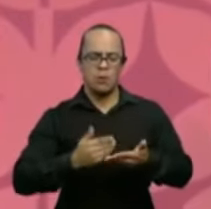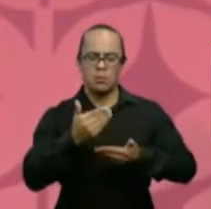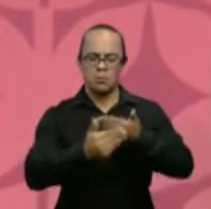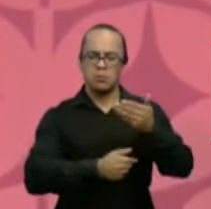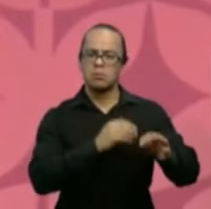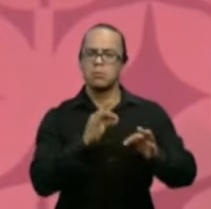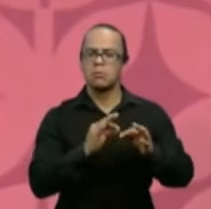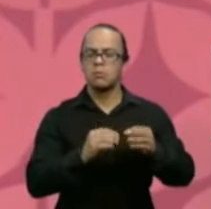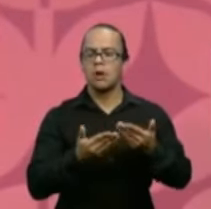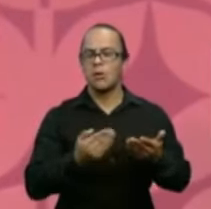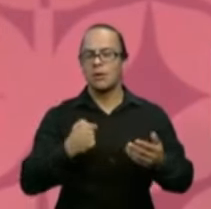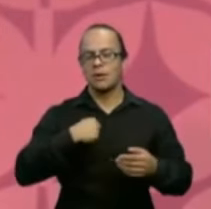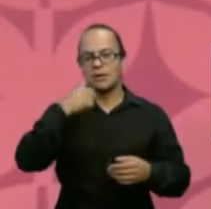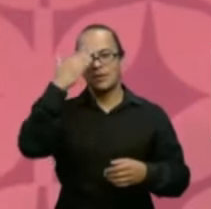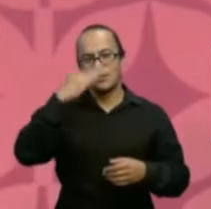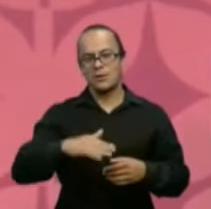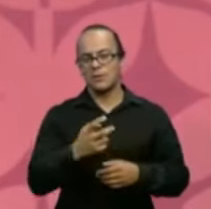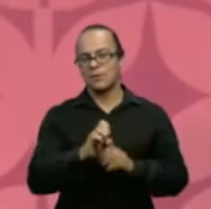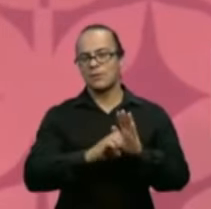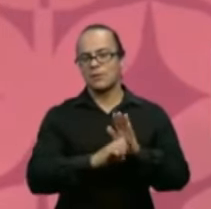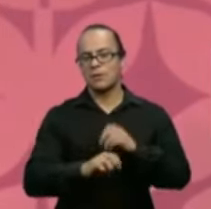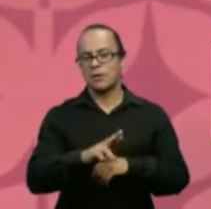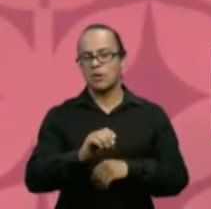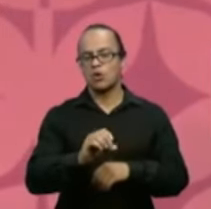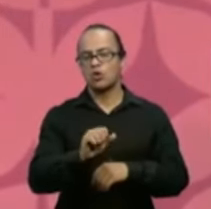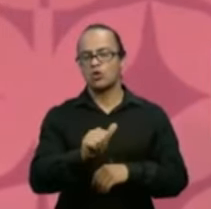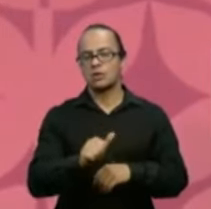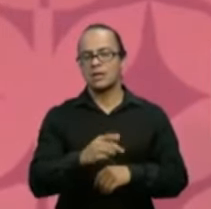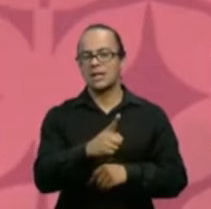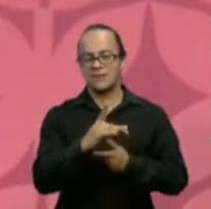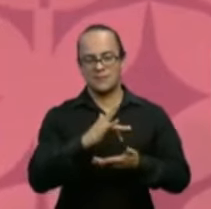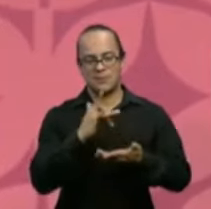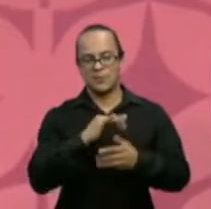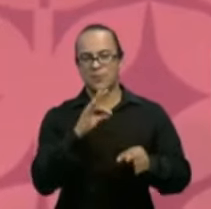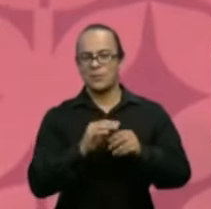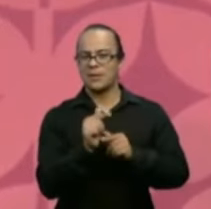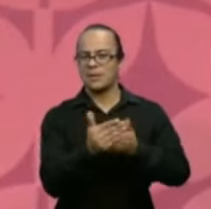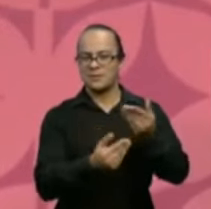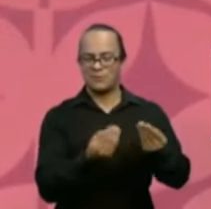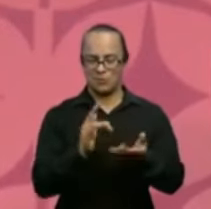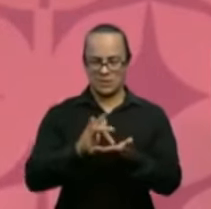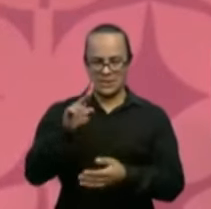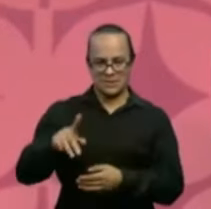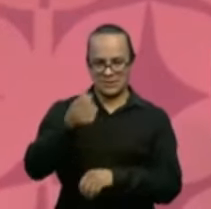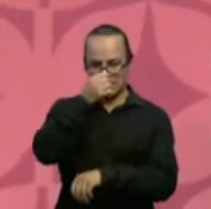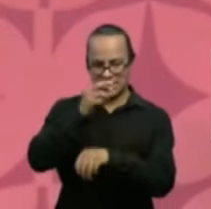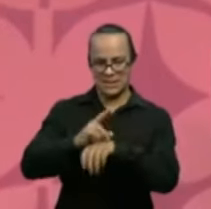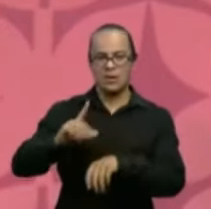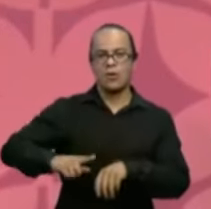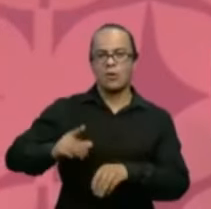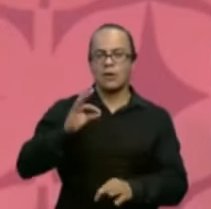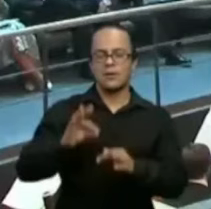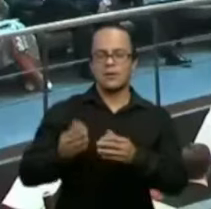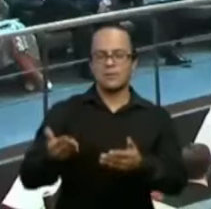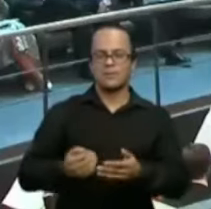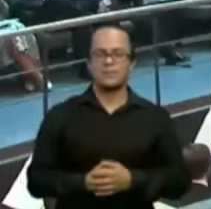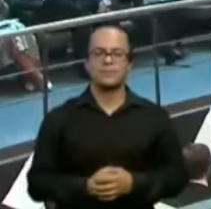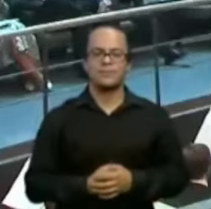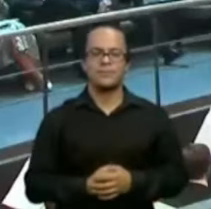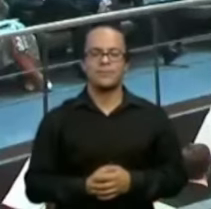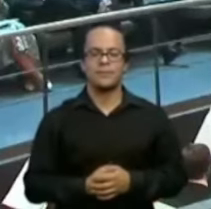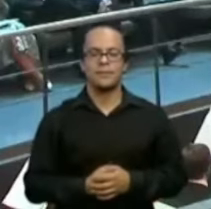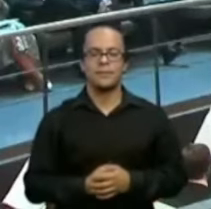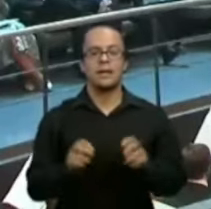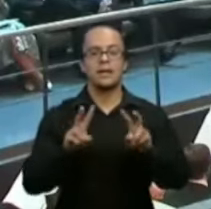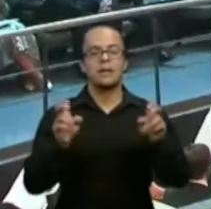aquí yo sé que Luisa María nos va a hacer favor de seguir trabajando en ello. Muchas gracias, secretaria de Gobierno. El